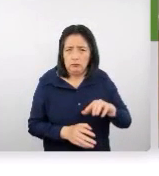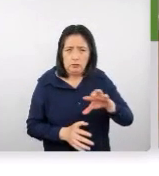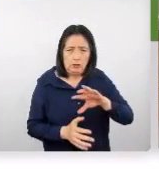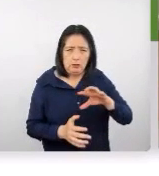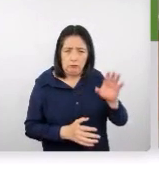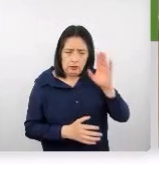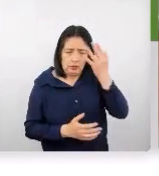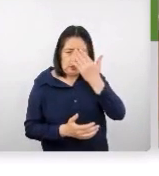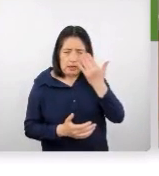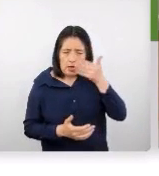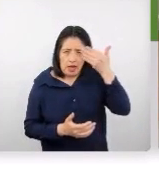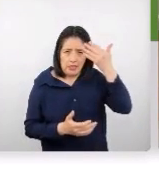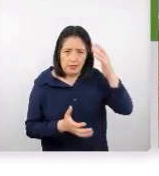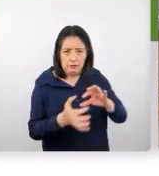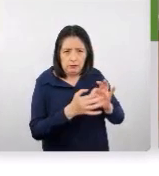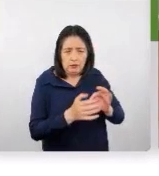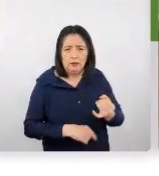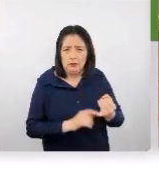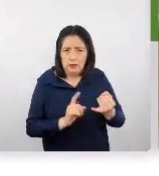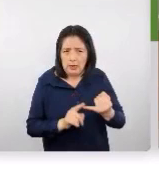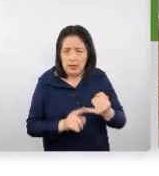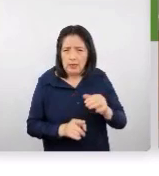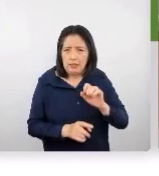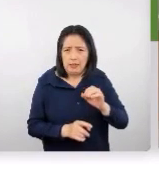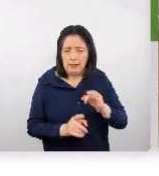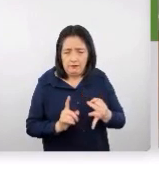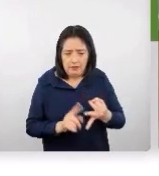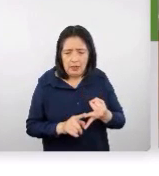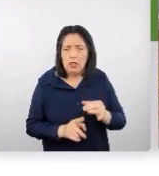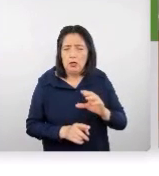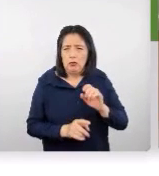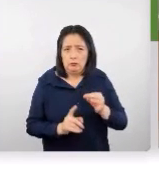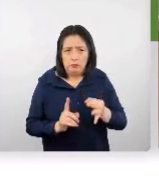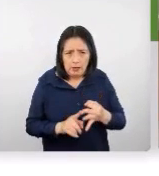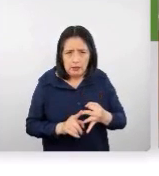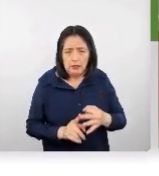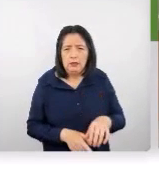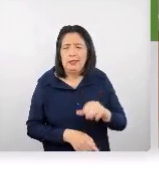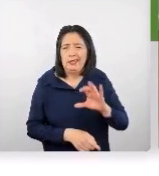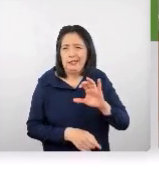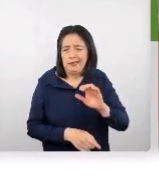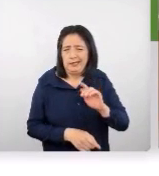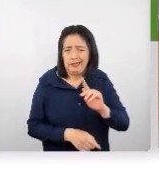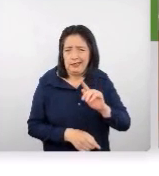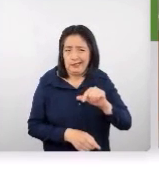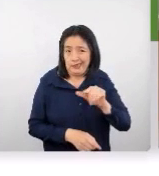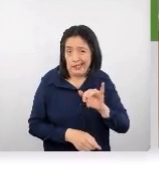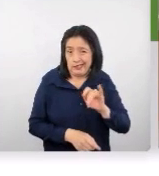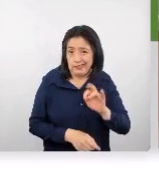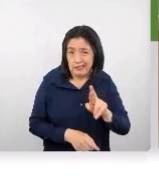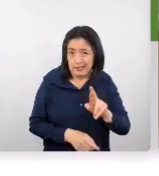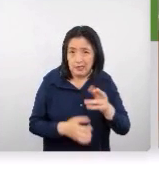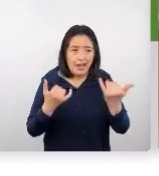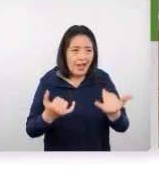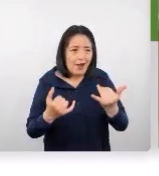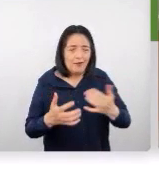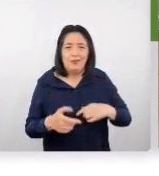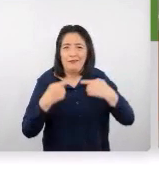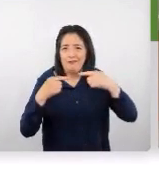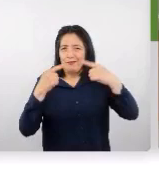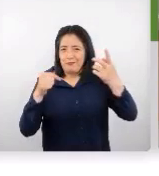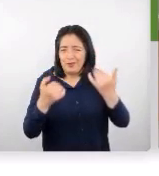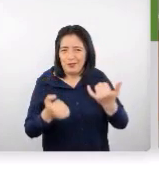está compuesto por Arabia Saudita, Kuwait, Bahrein, Qatar, que está tan de moda el día de hoy,